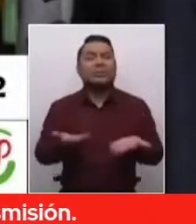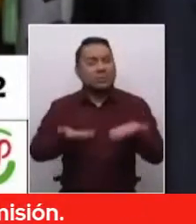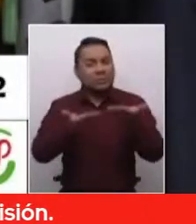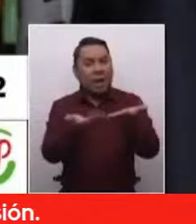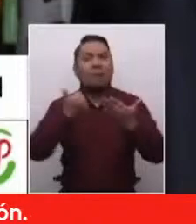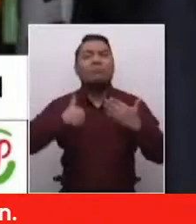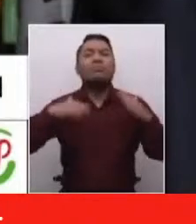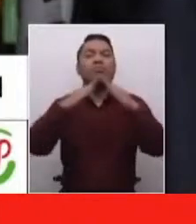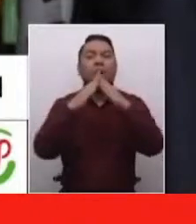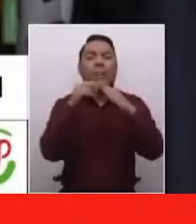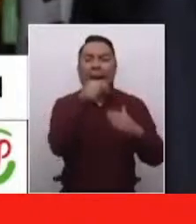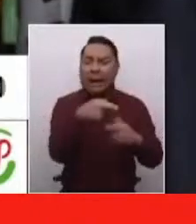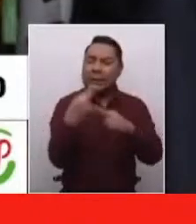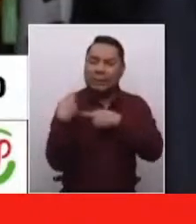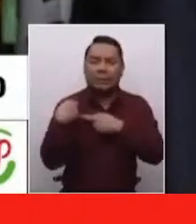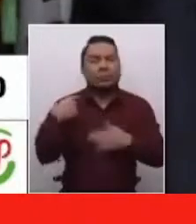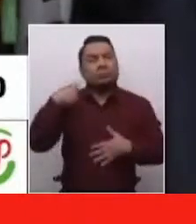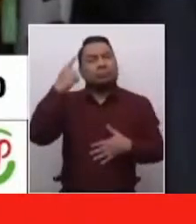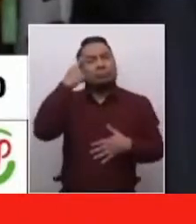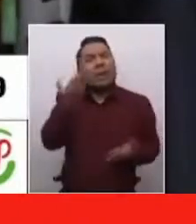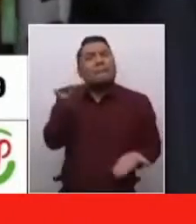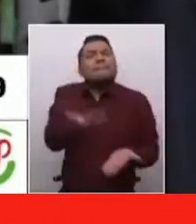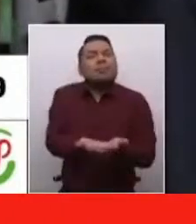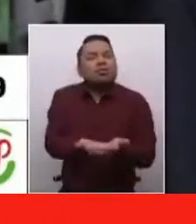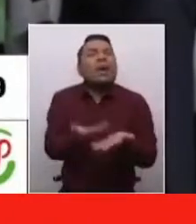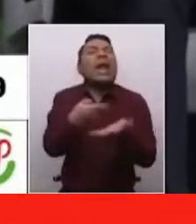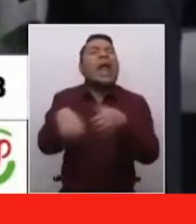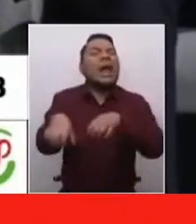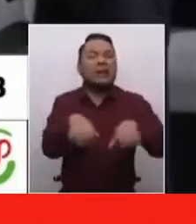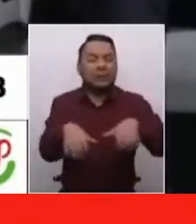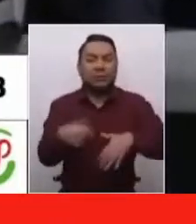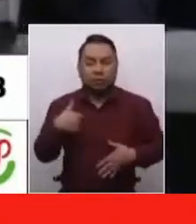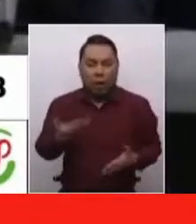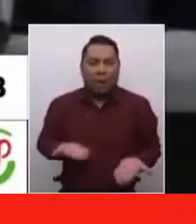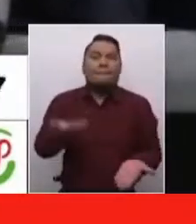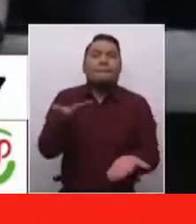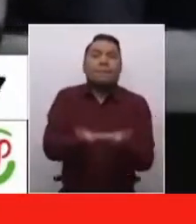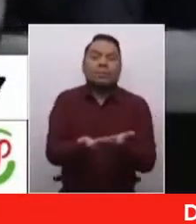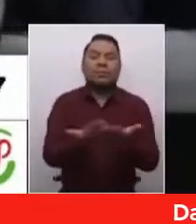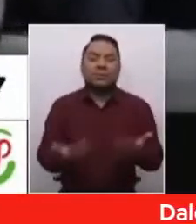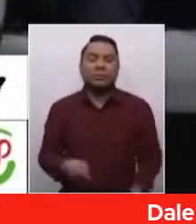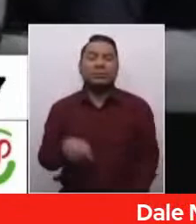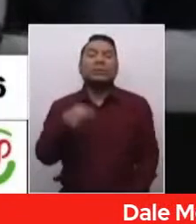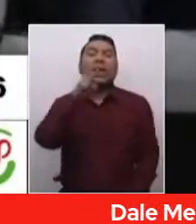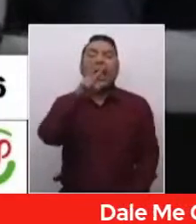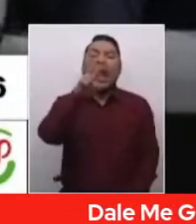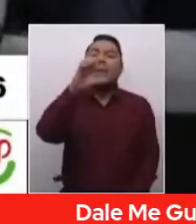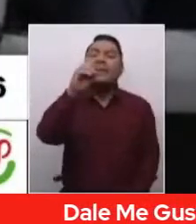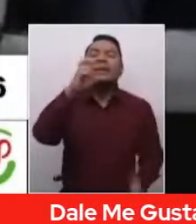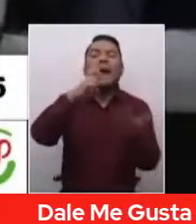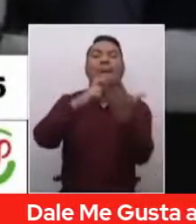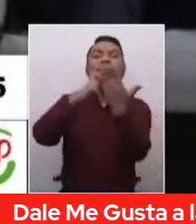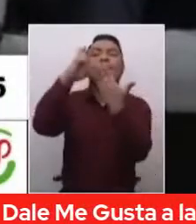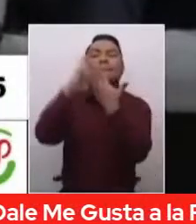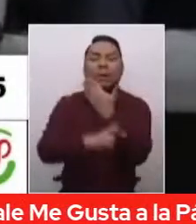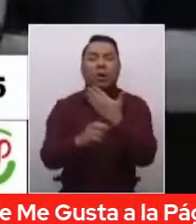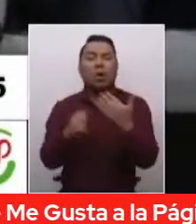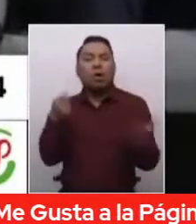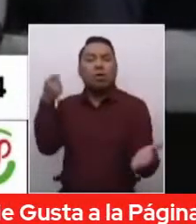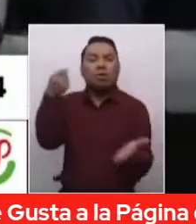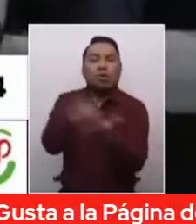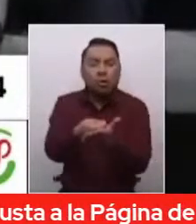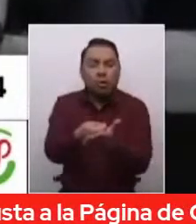de la municipalidad. Proponemos... Yo propuse y propondré siempre 20 programas